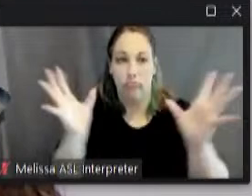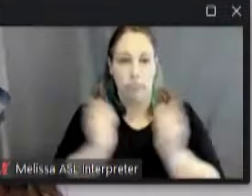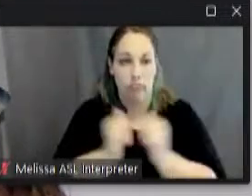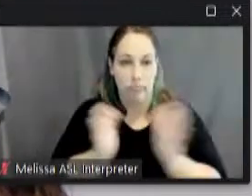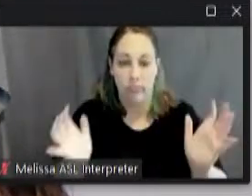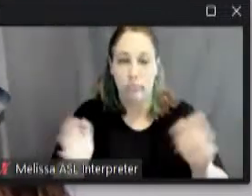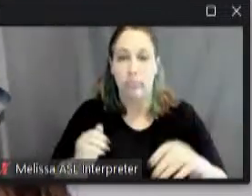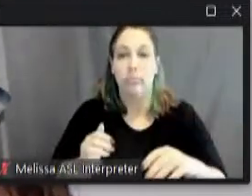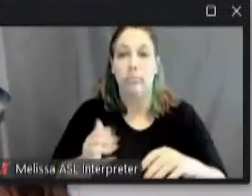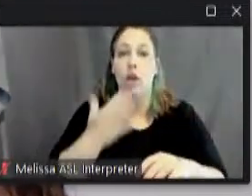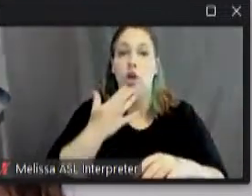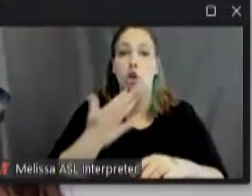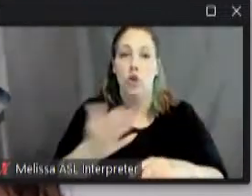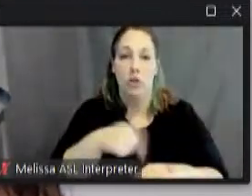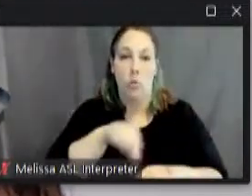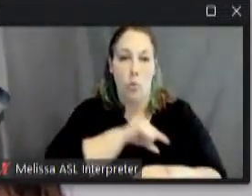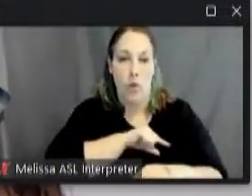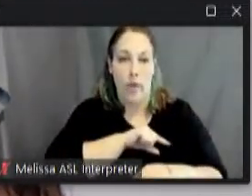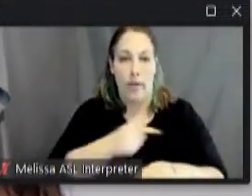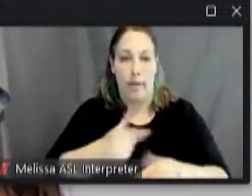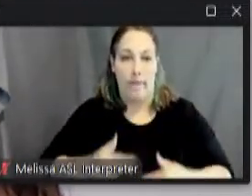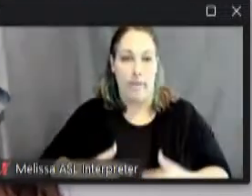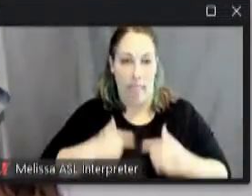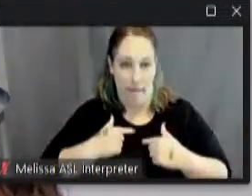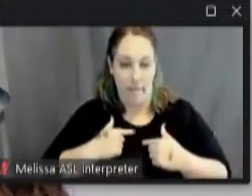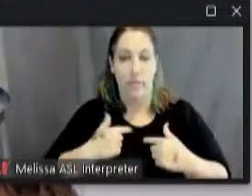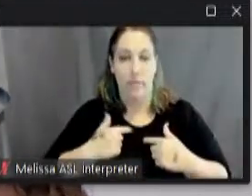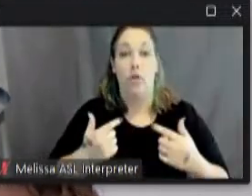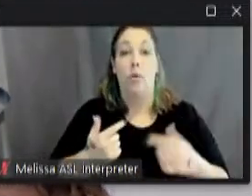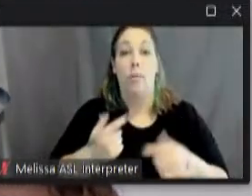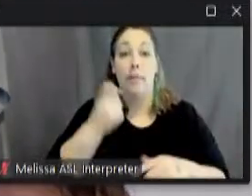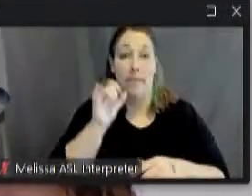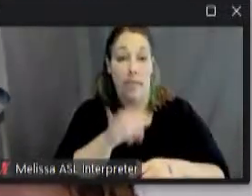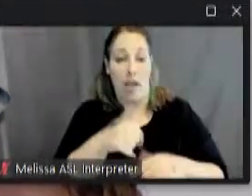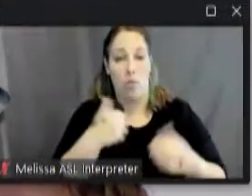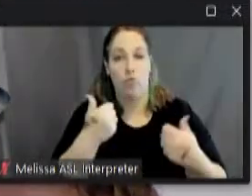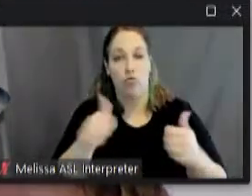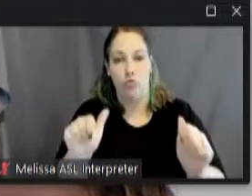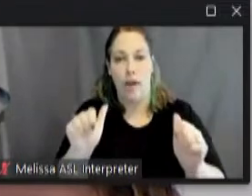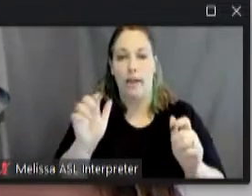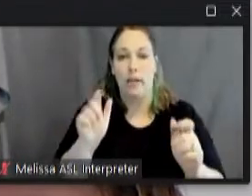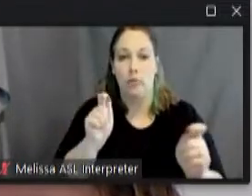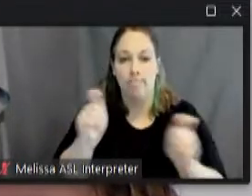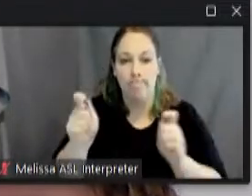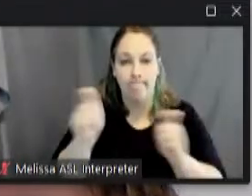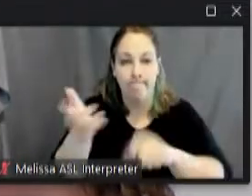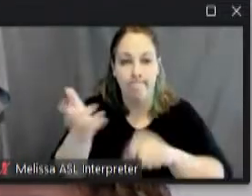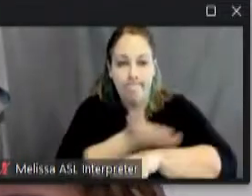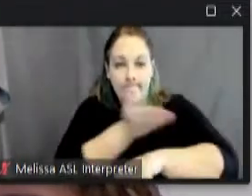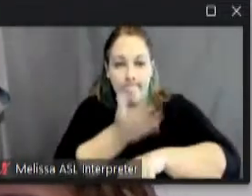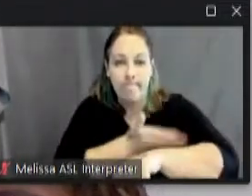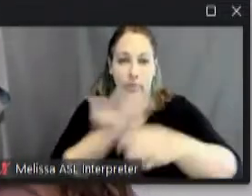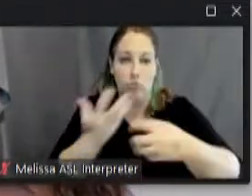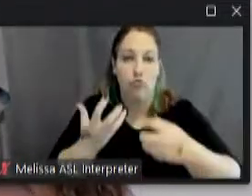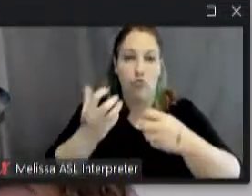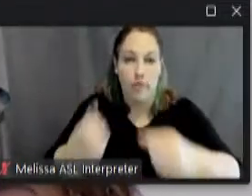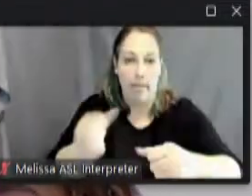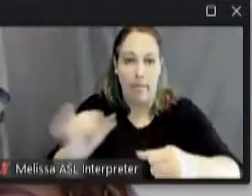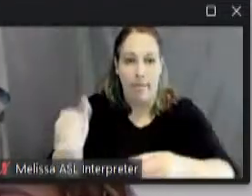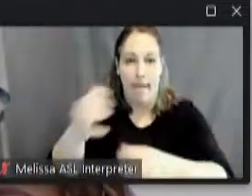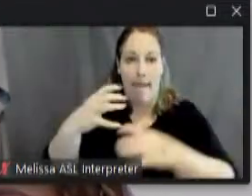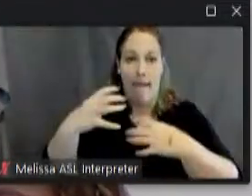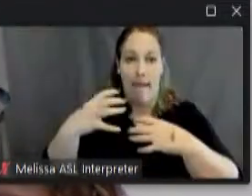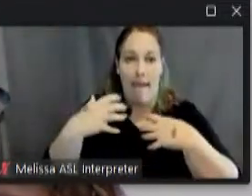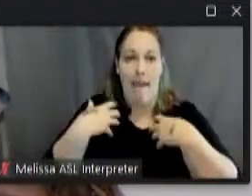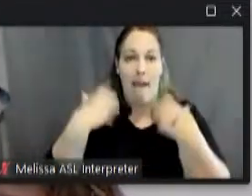el sector salud en Honduras, fortalecer la atención primaria, renovar la infraestructura actual y creación de una red nacional de